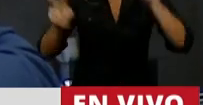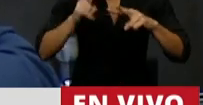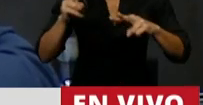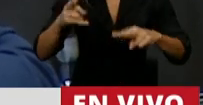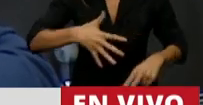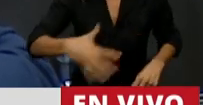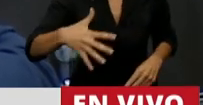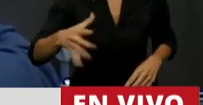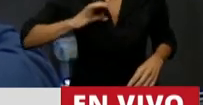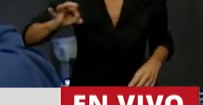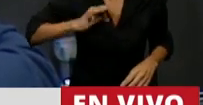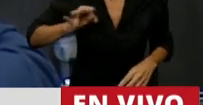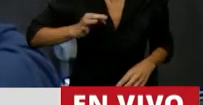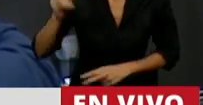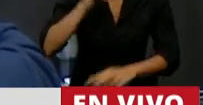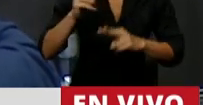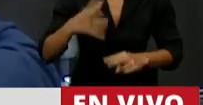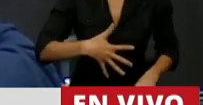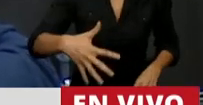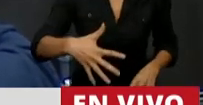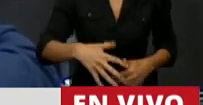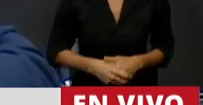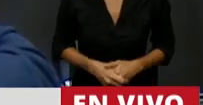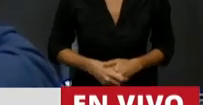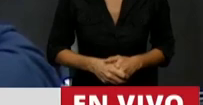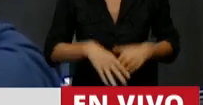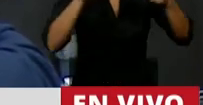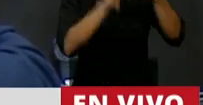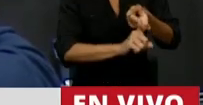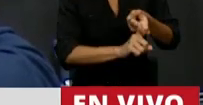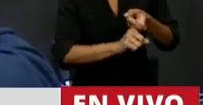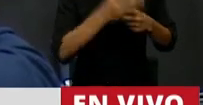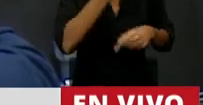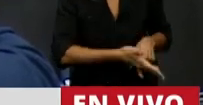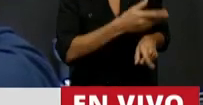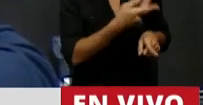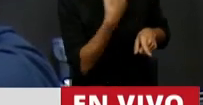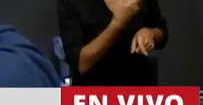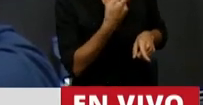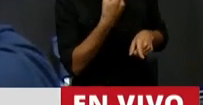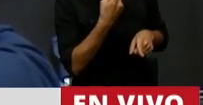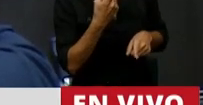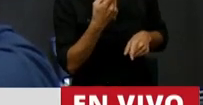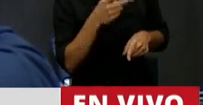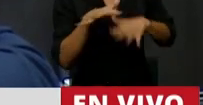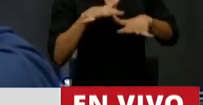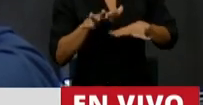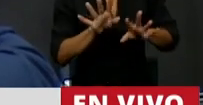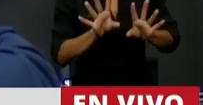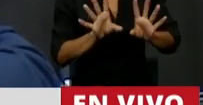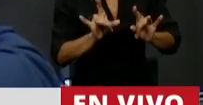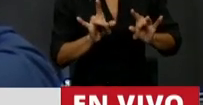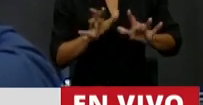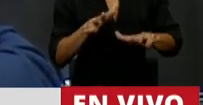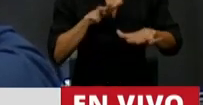buscado por años, y donde con mi marido tuvimos que transitar por momentos difíciles,